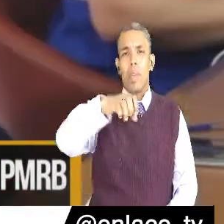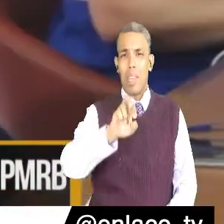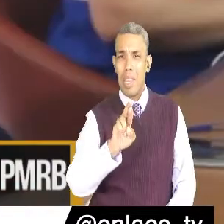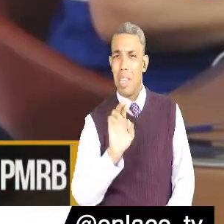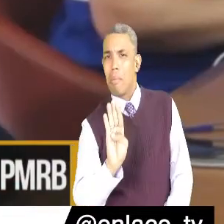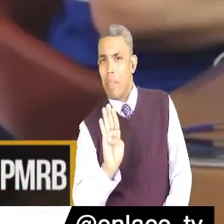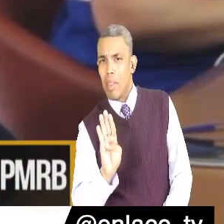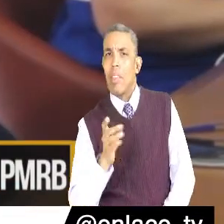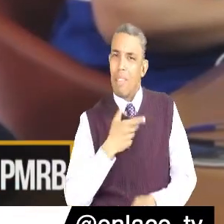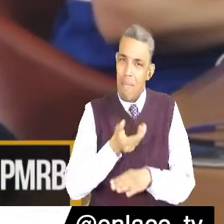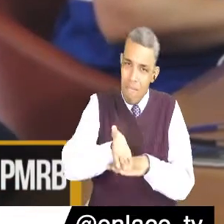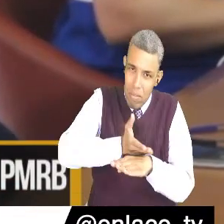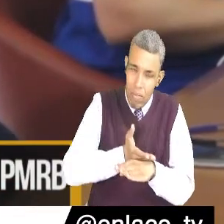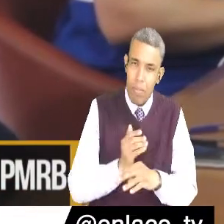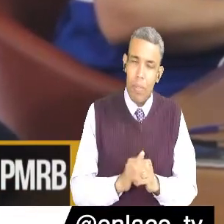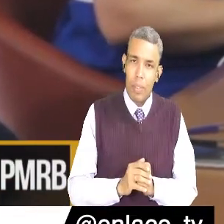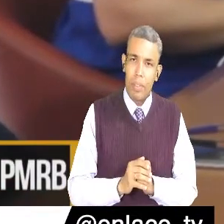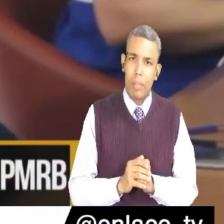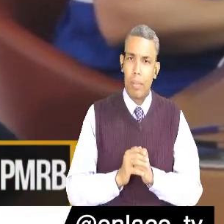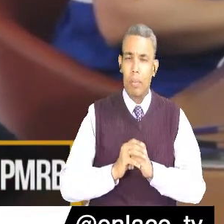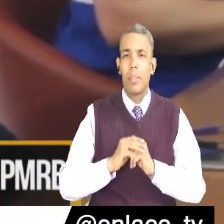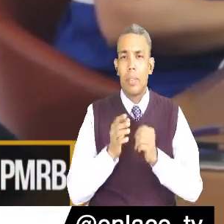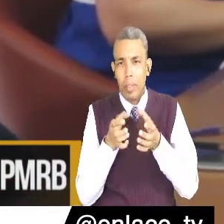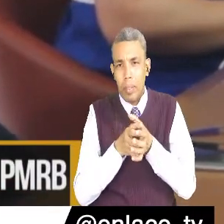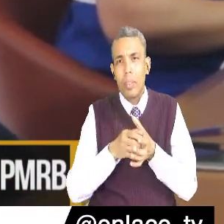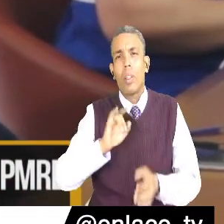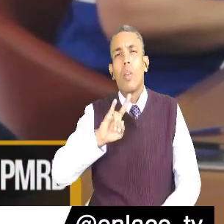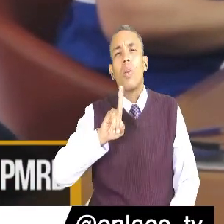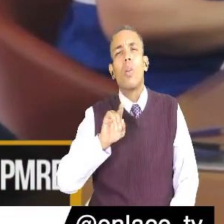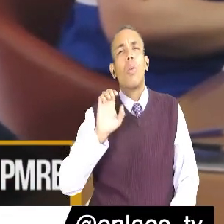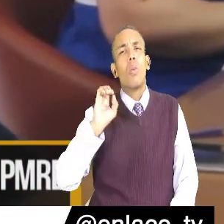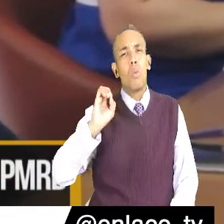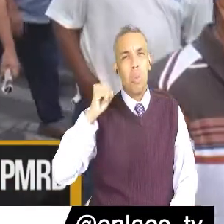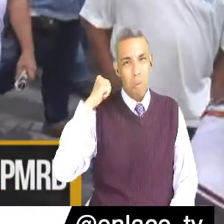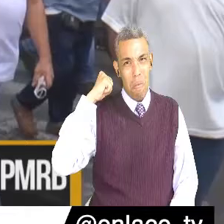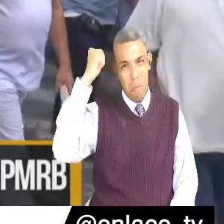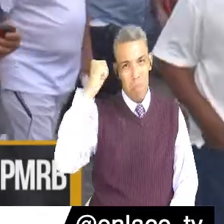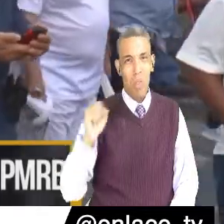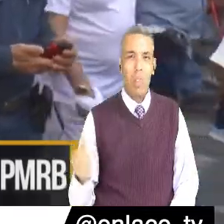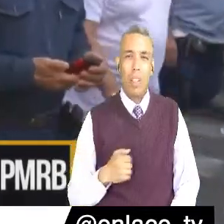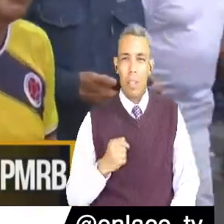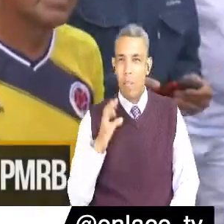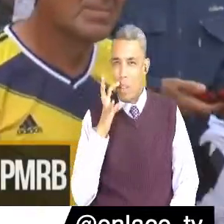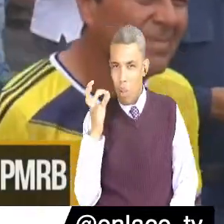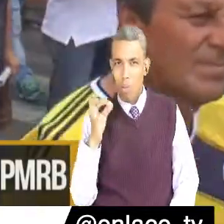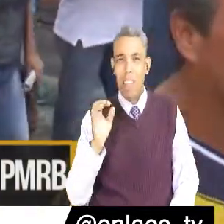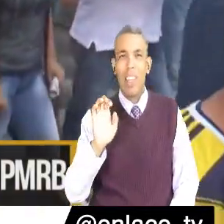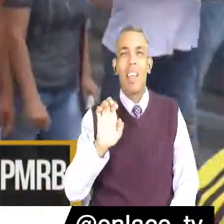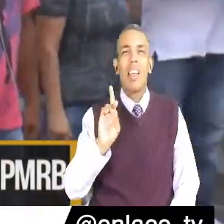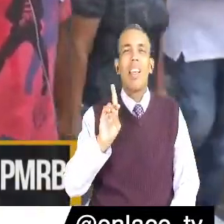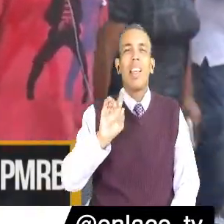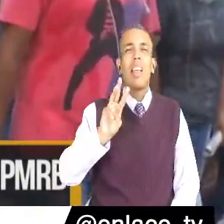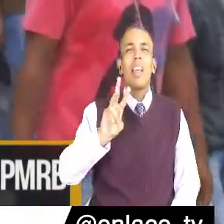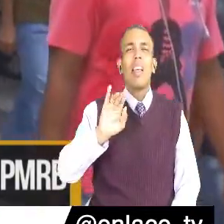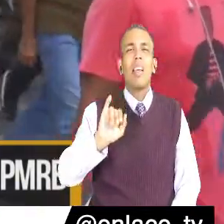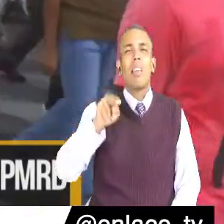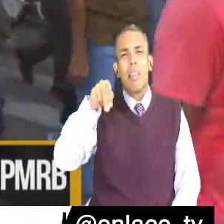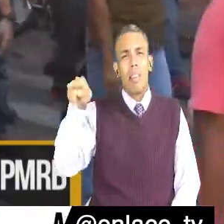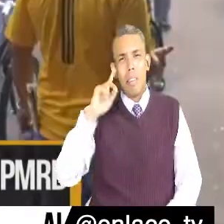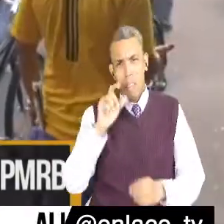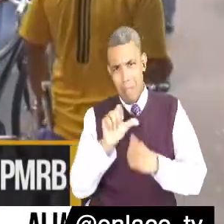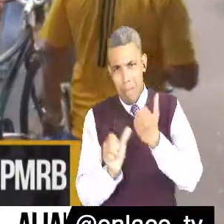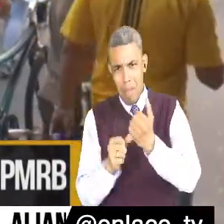país. Para Edwin Palma Ejea, vicepresidente del Abuso Nacional, es importante la vinculación de la comunidad en general, el comercio, políticos